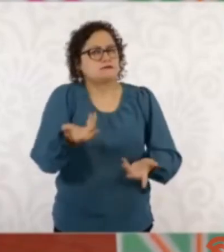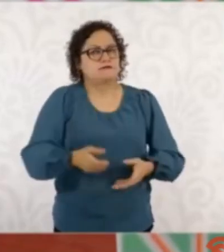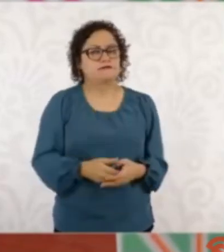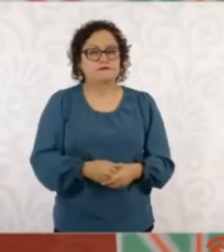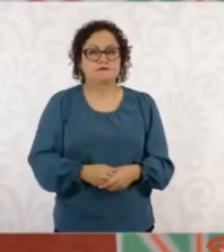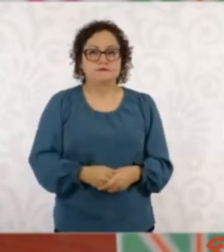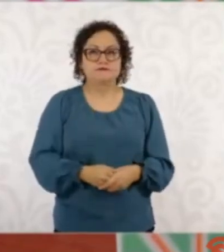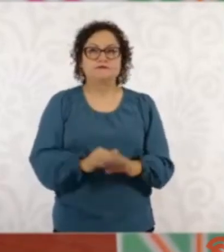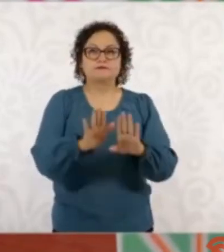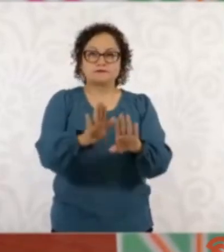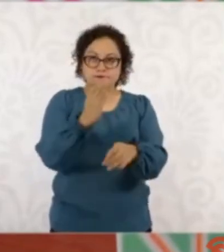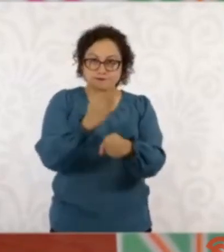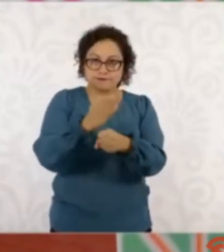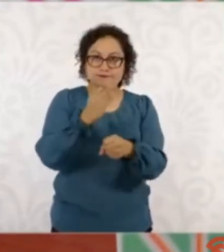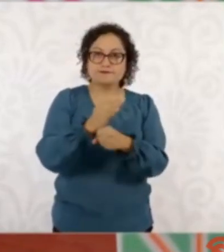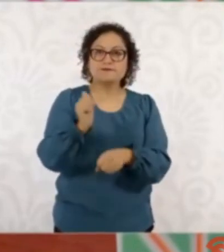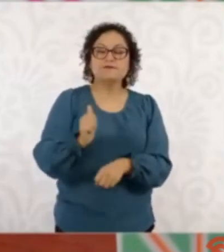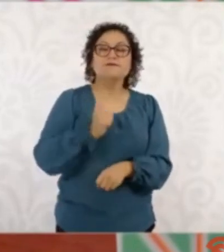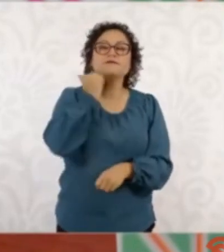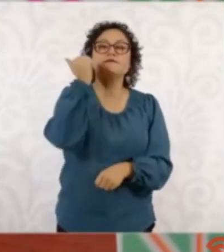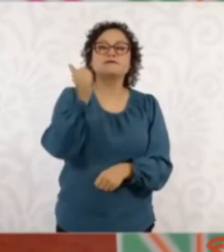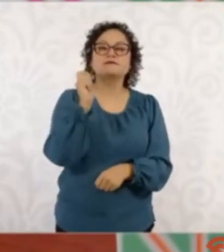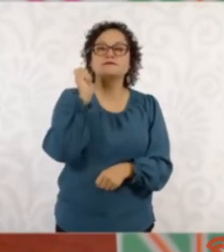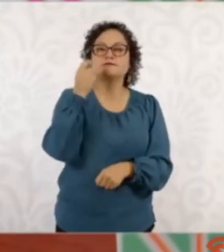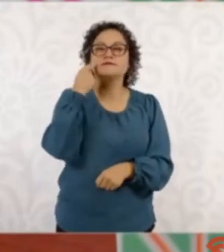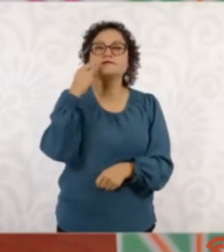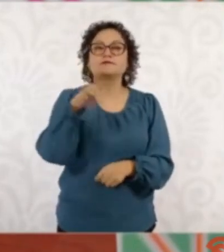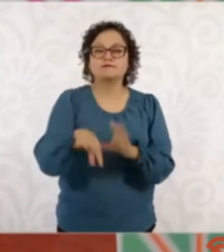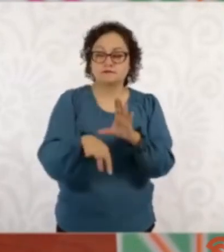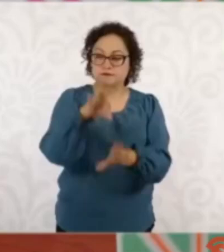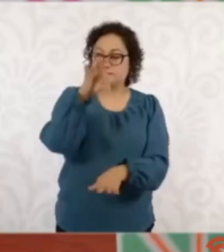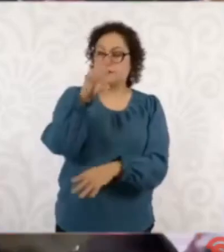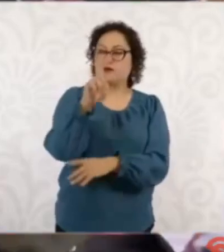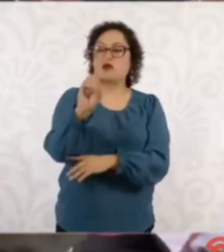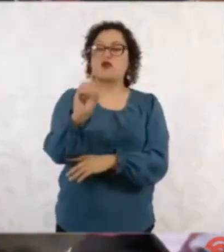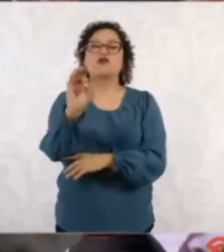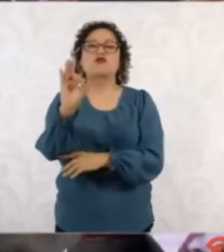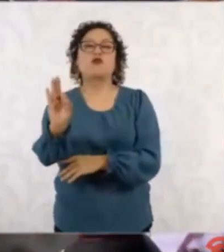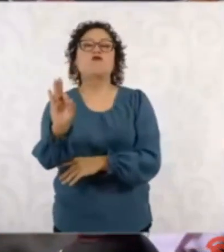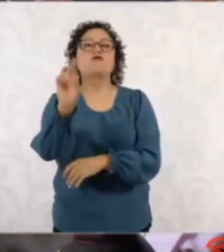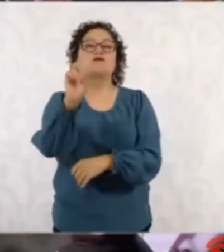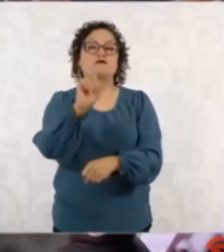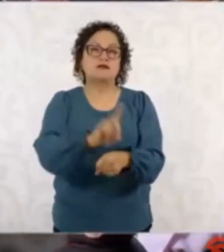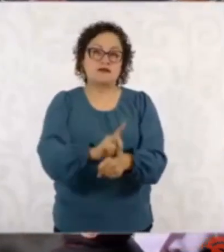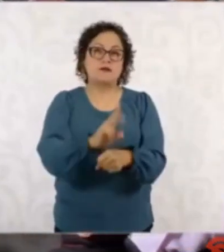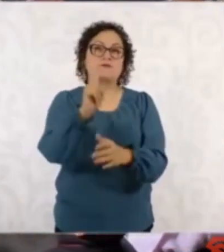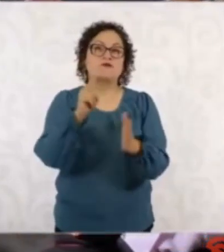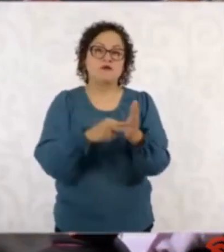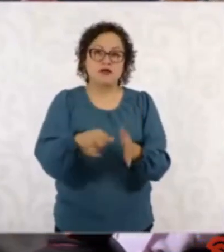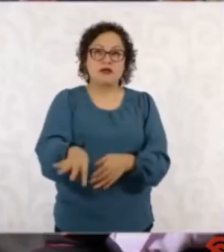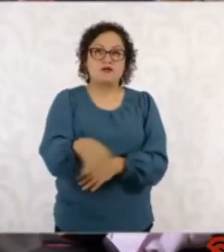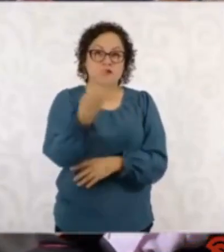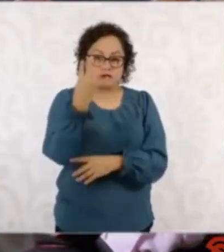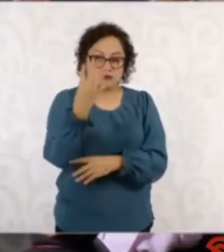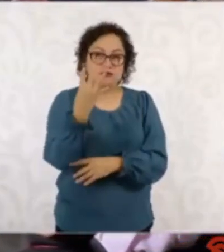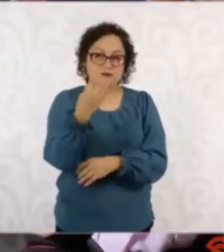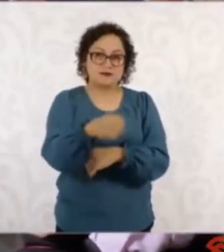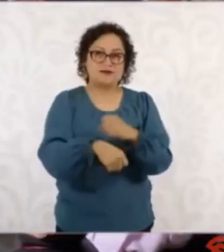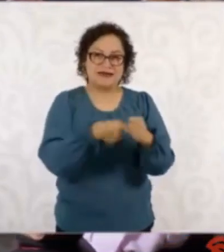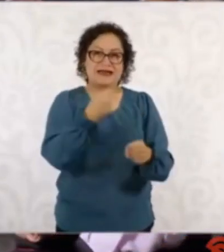¿por qué no pones el diario oficial del 2014? Porque también ayer nos dijeron que habíamos faltado la verdad.